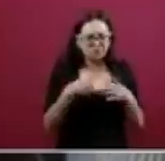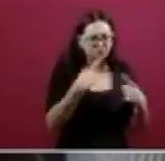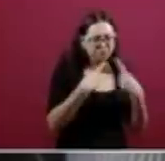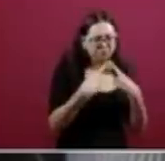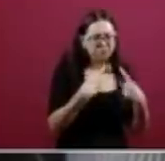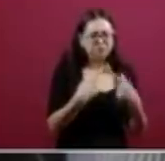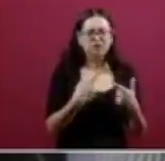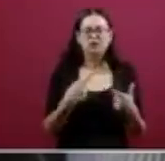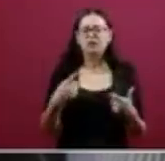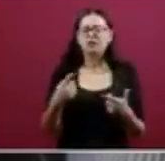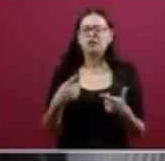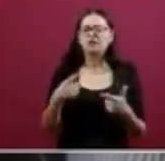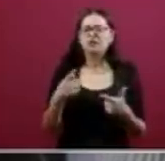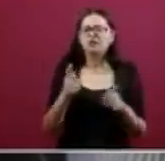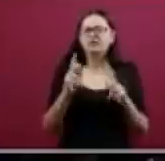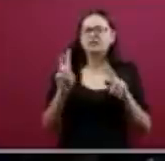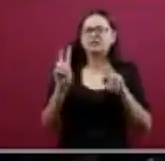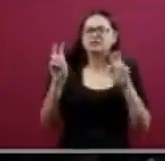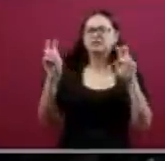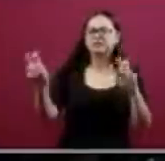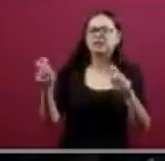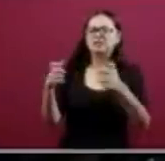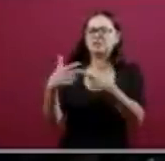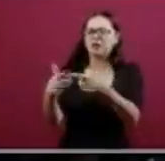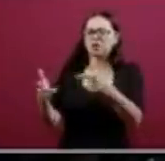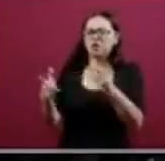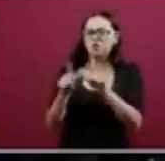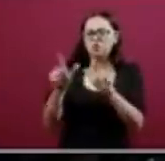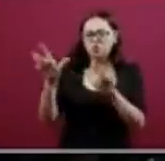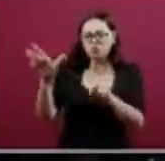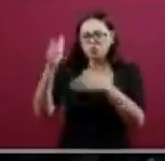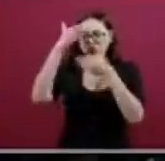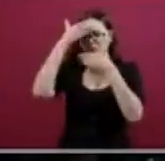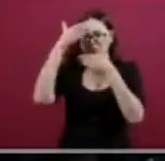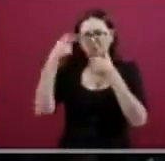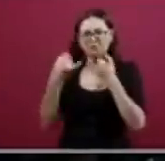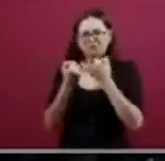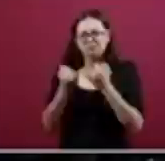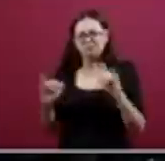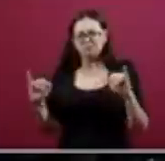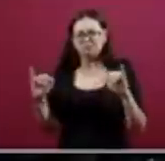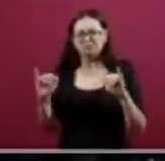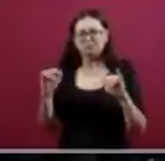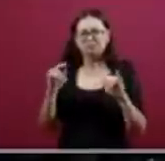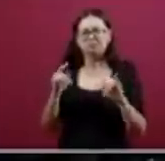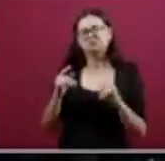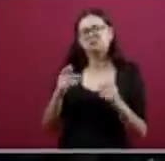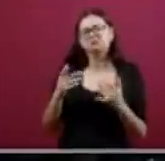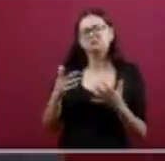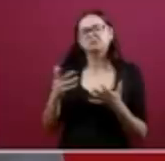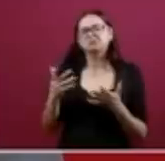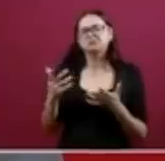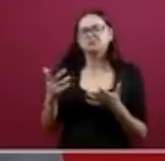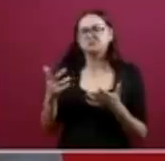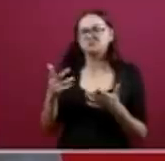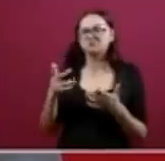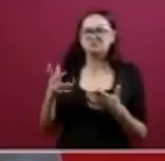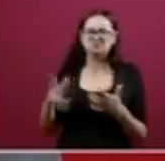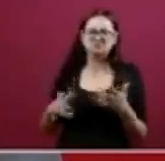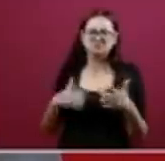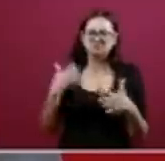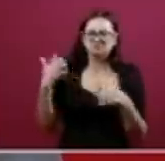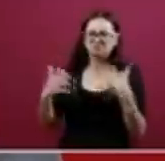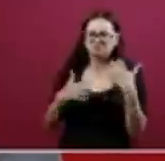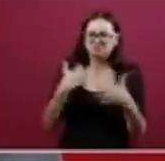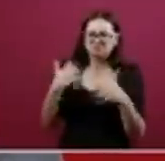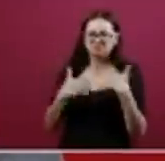grupo terrorista que se denomina individualistas tendiendo a lo salvaje? Es un grupo terrorista que ha dejado constancia